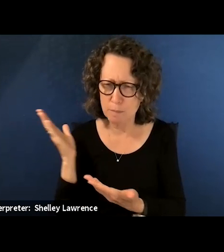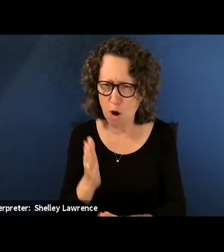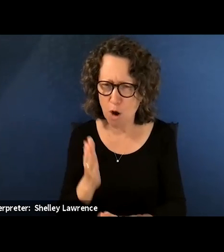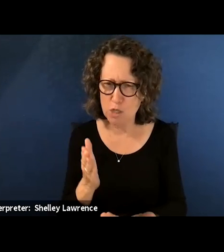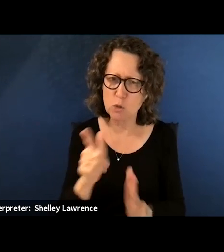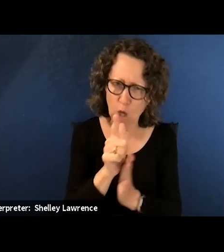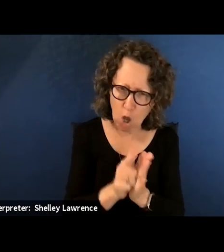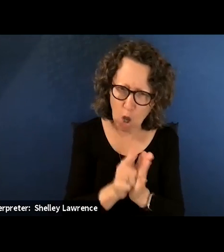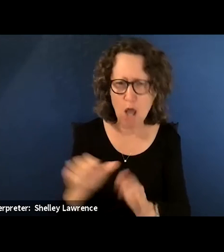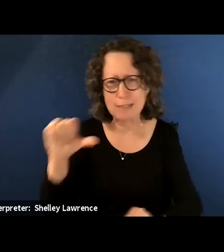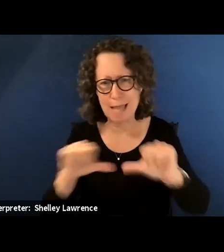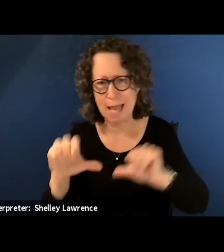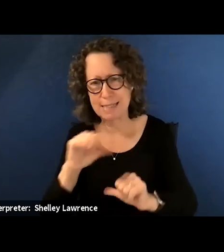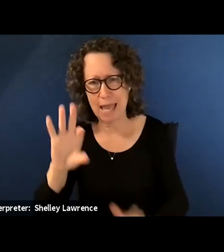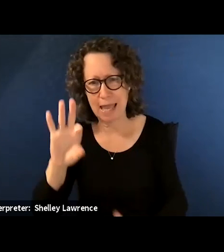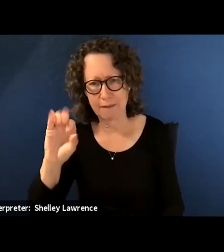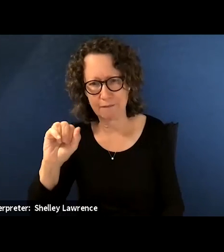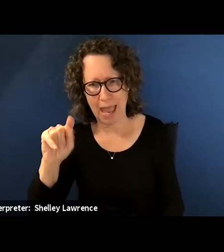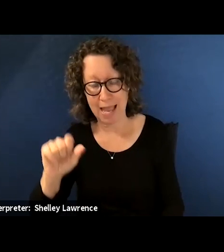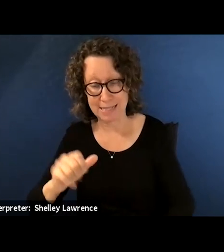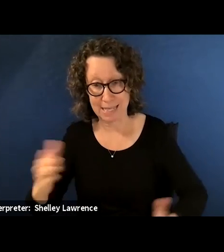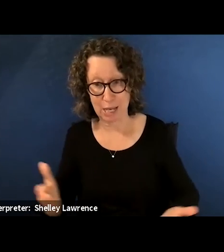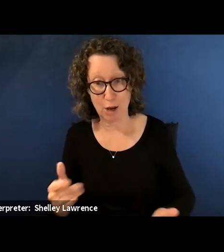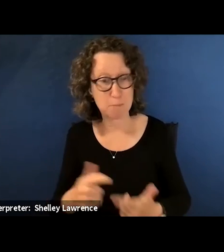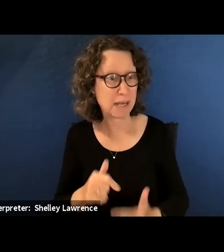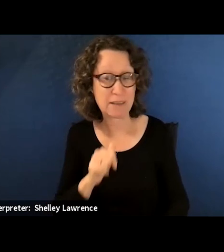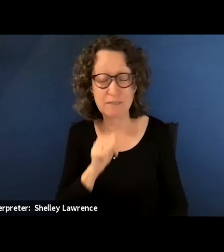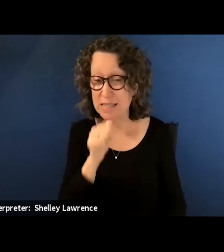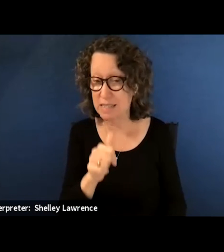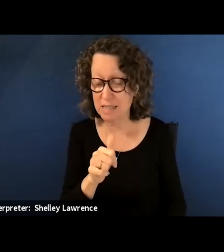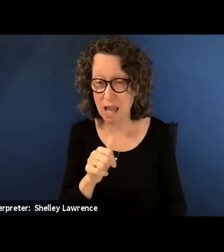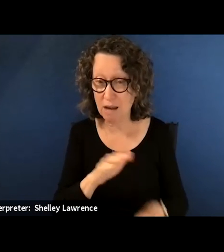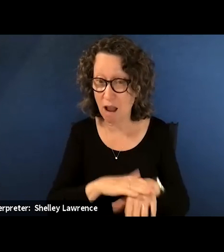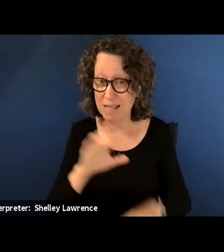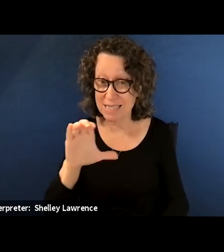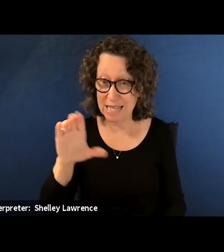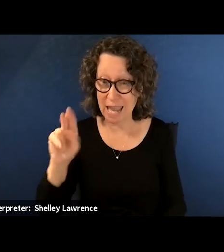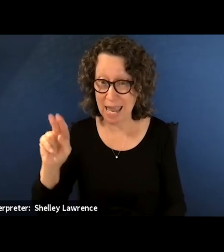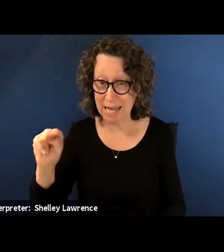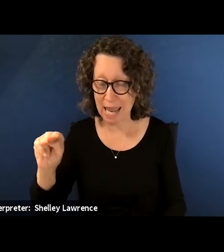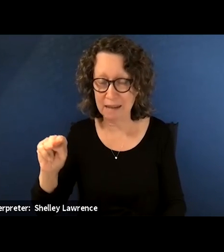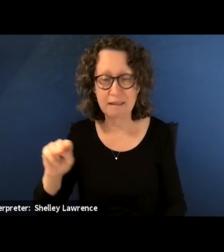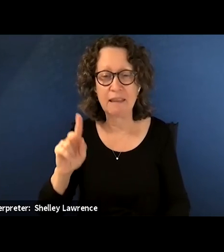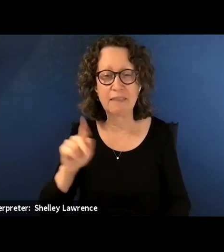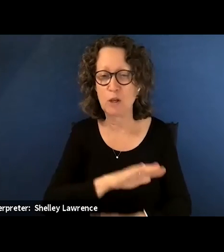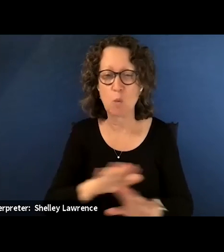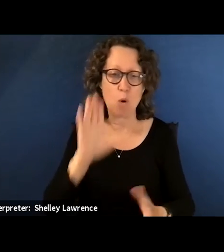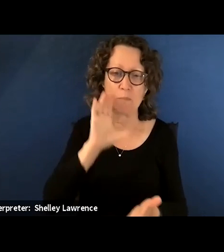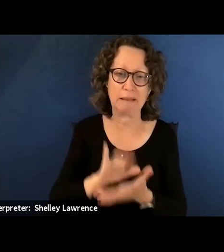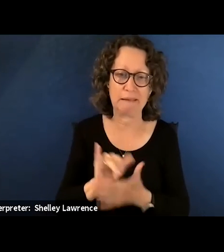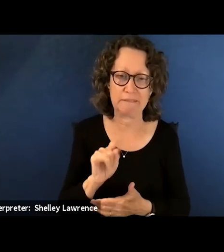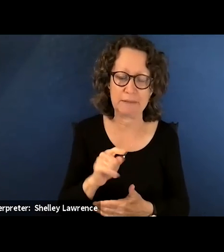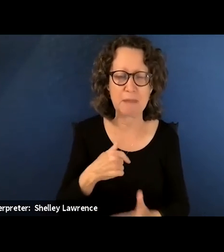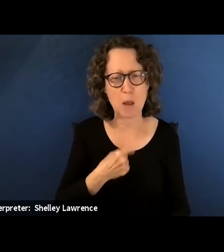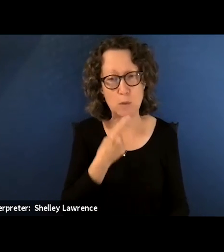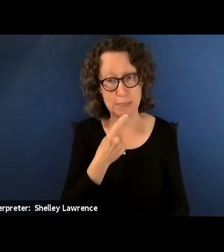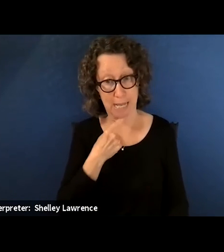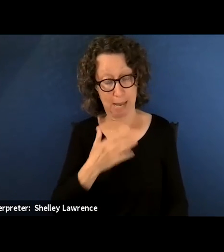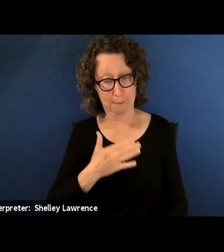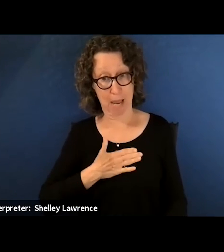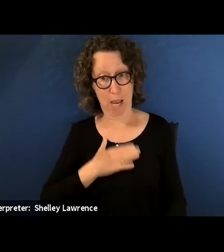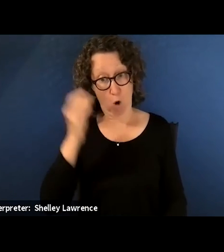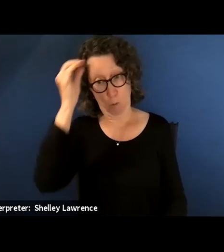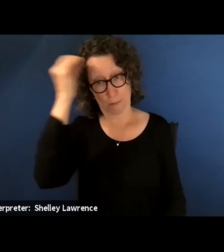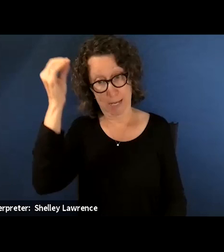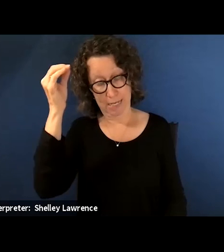Nosotros les trajimos ley, ciencia y hechos aquí. Y si no está en CNN, no son creíbles. Así que voy a decir